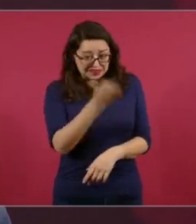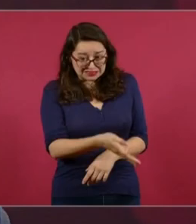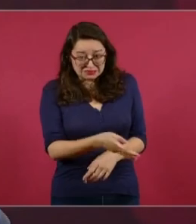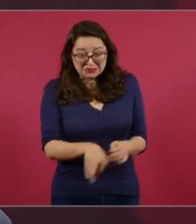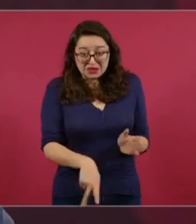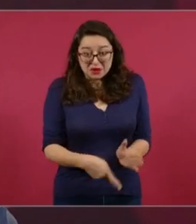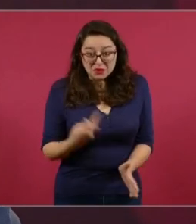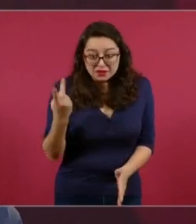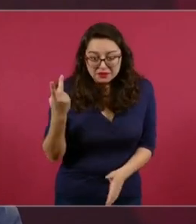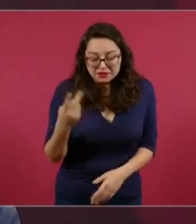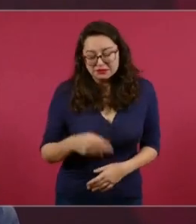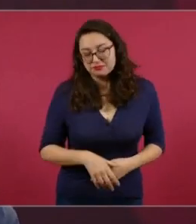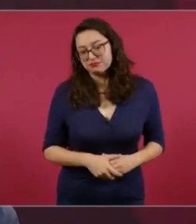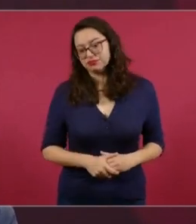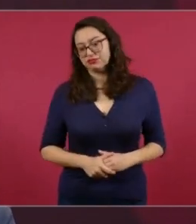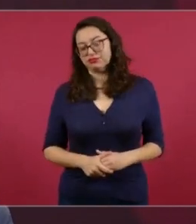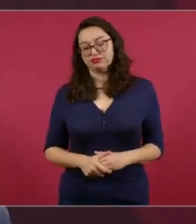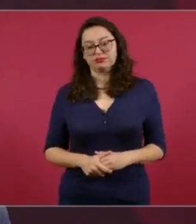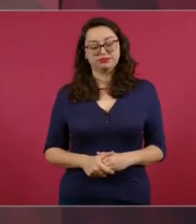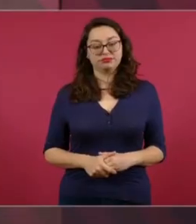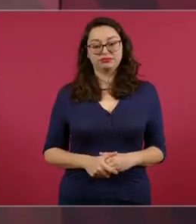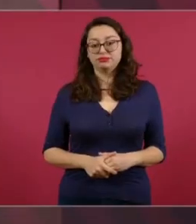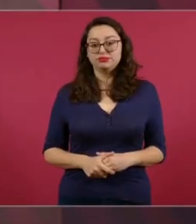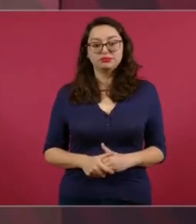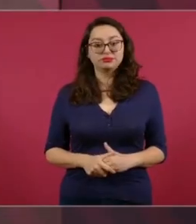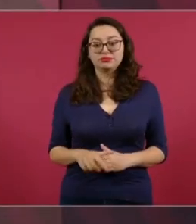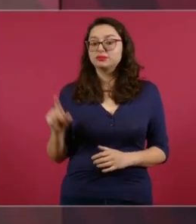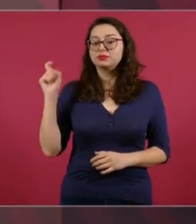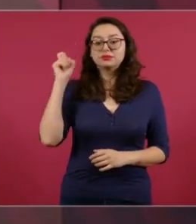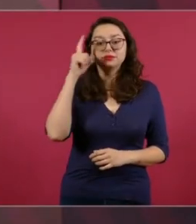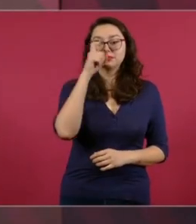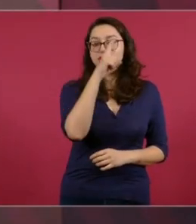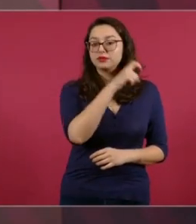¿Ustedes creen que va a regresar ese